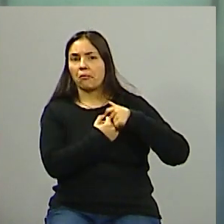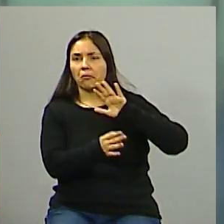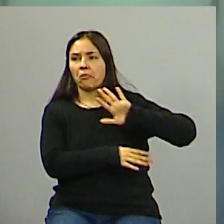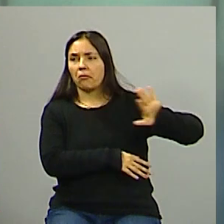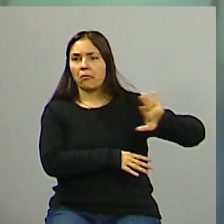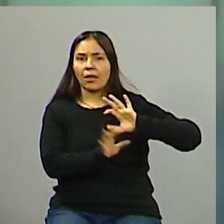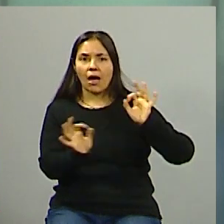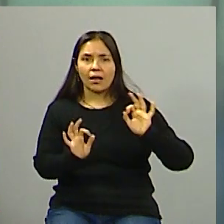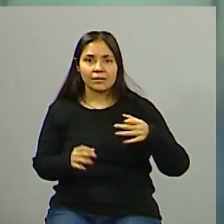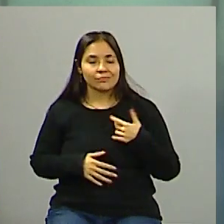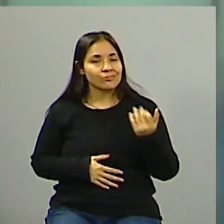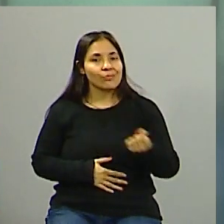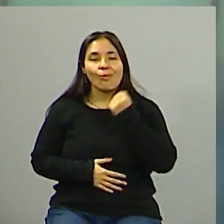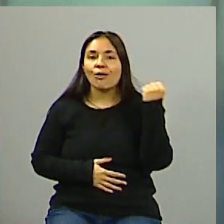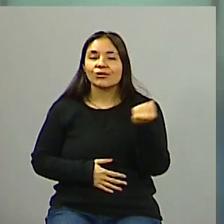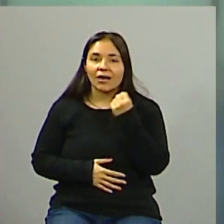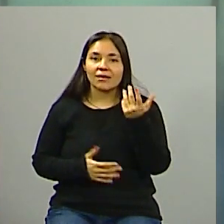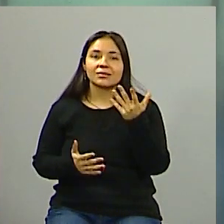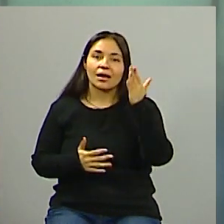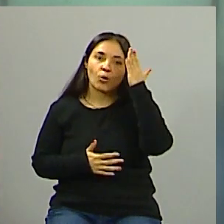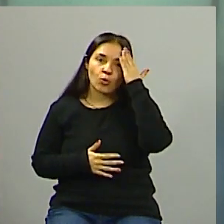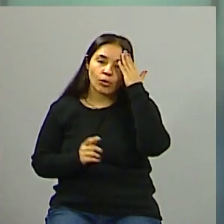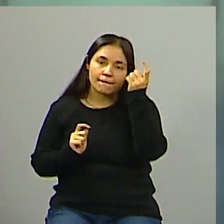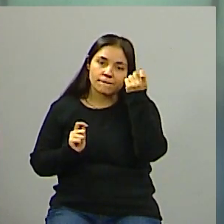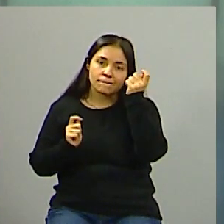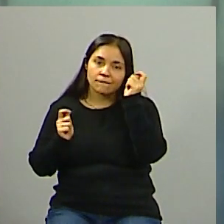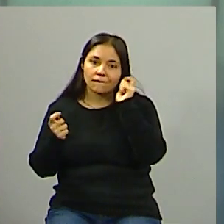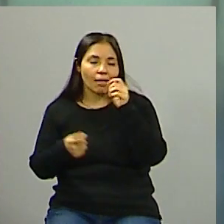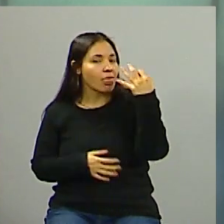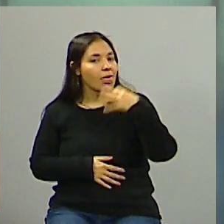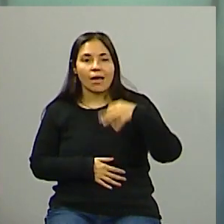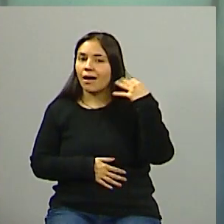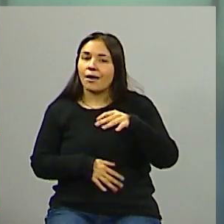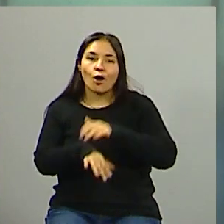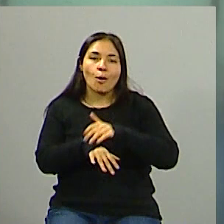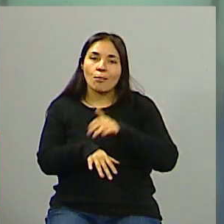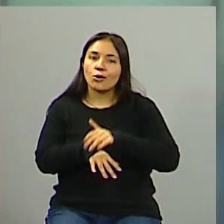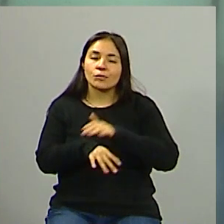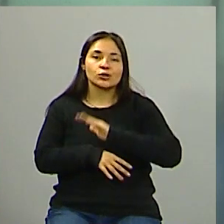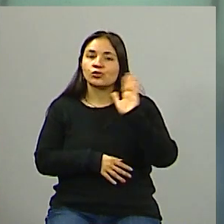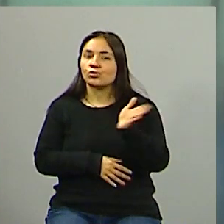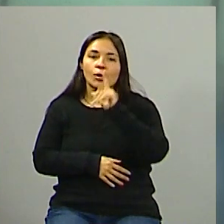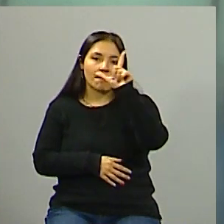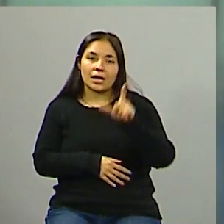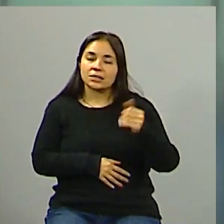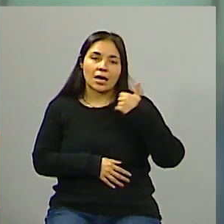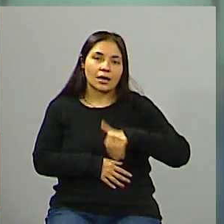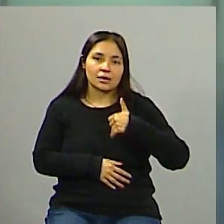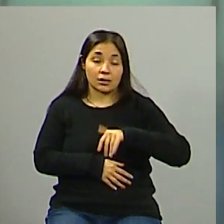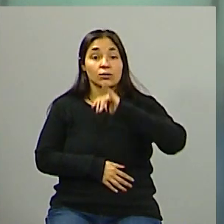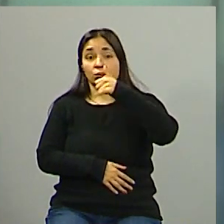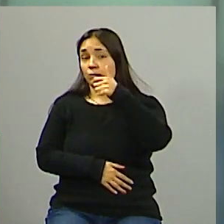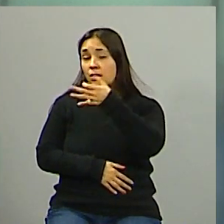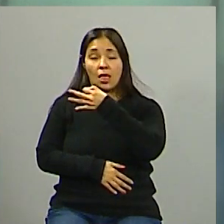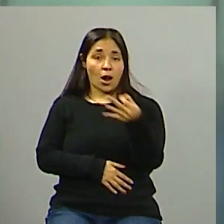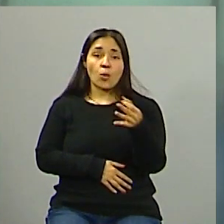hay que hacer un camino que me parece que es un proceso que sí o sí tenemos que asumir, ¿no? En Argentina. Sí. Absolutamente, hay